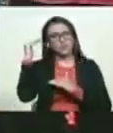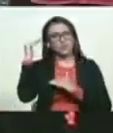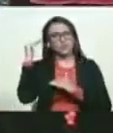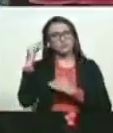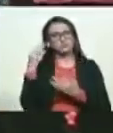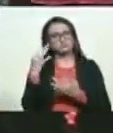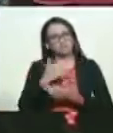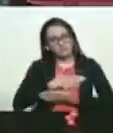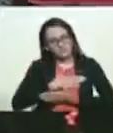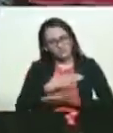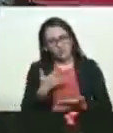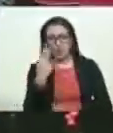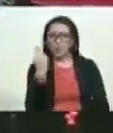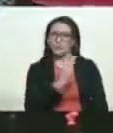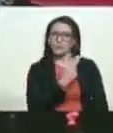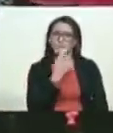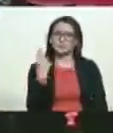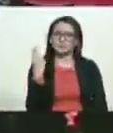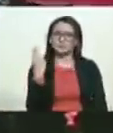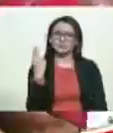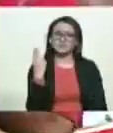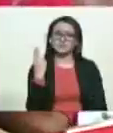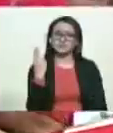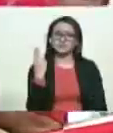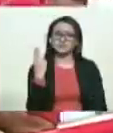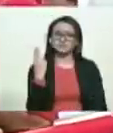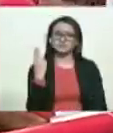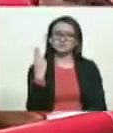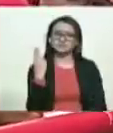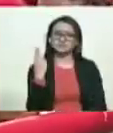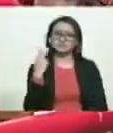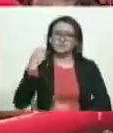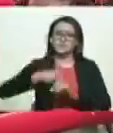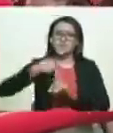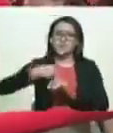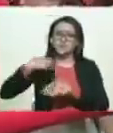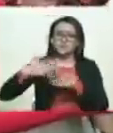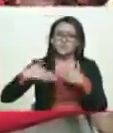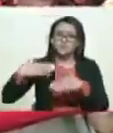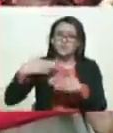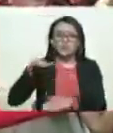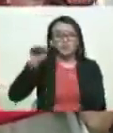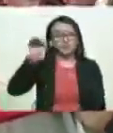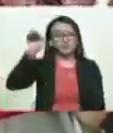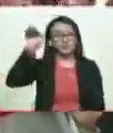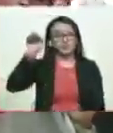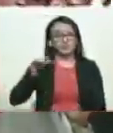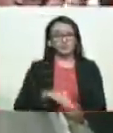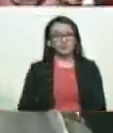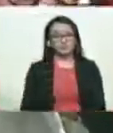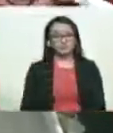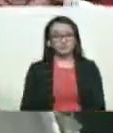dispuesto comprometido para las luchas que nos tocan hacia el futuro